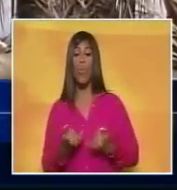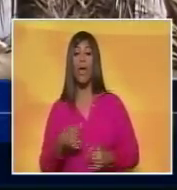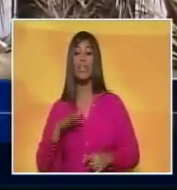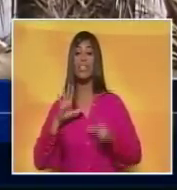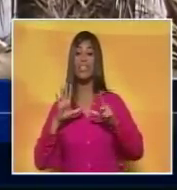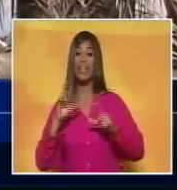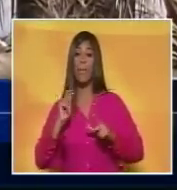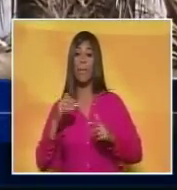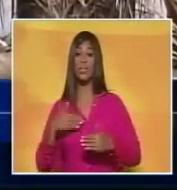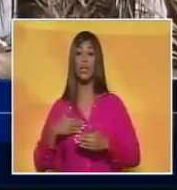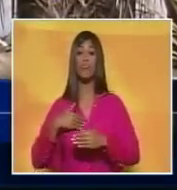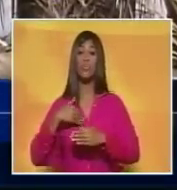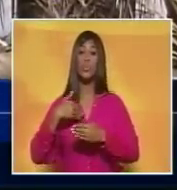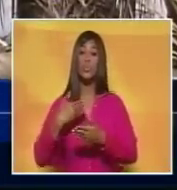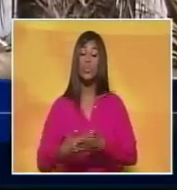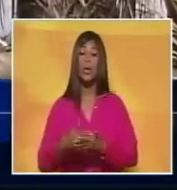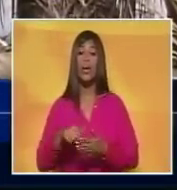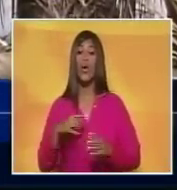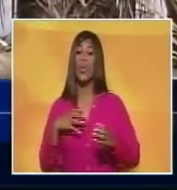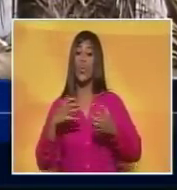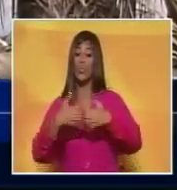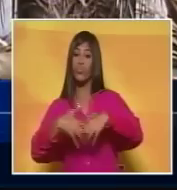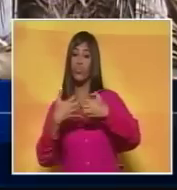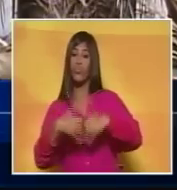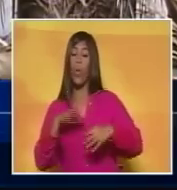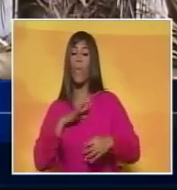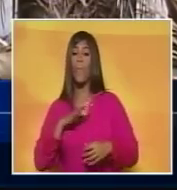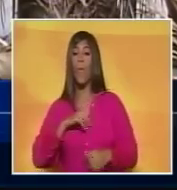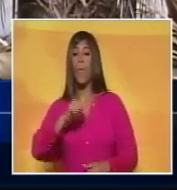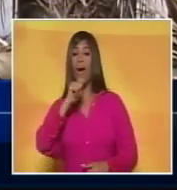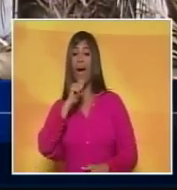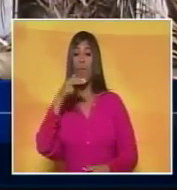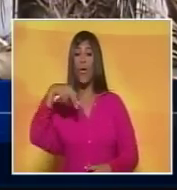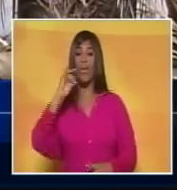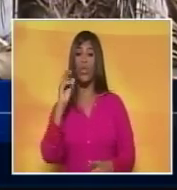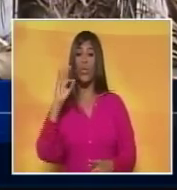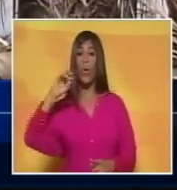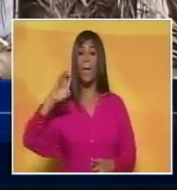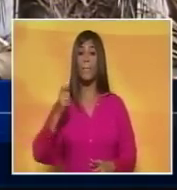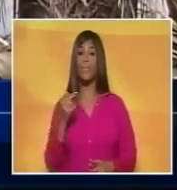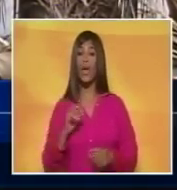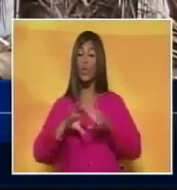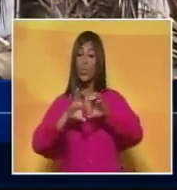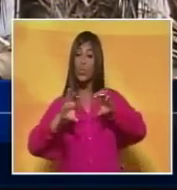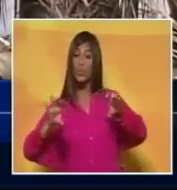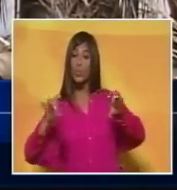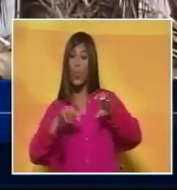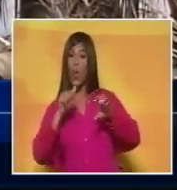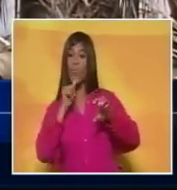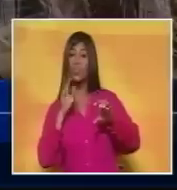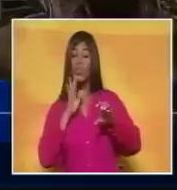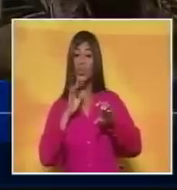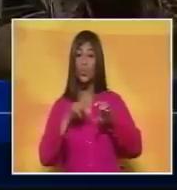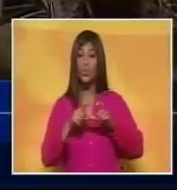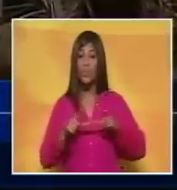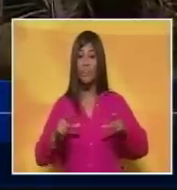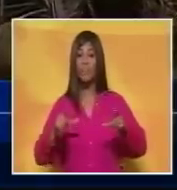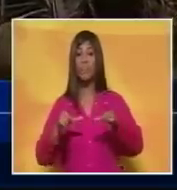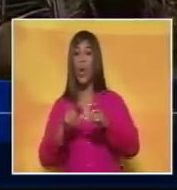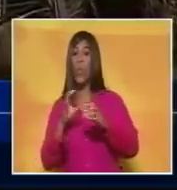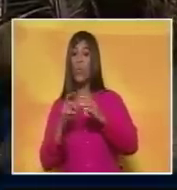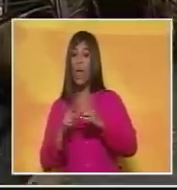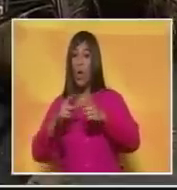7 meses de que una cuadrilla de Hidrocapital reparara la fractura de un tubo de aguas servidas. Esta zona pudiese quedar